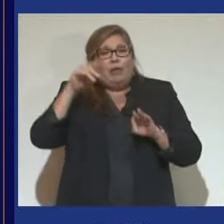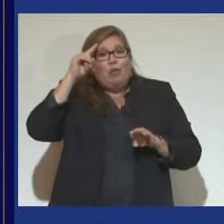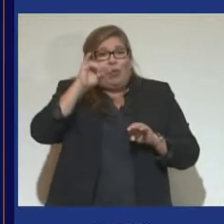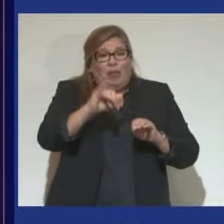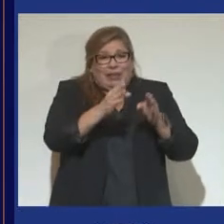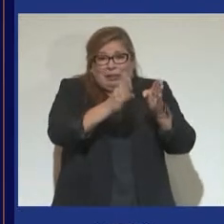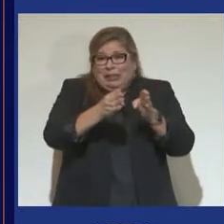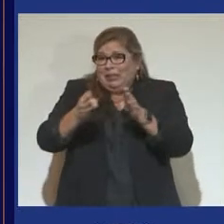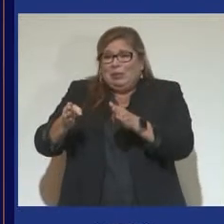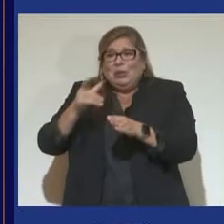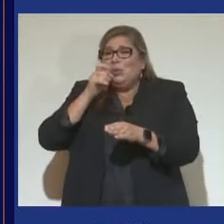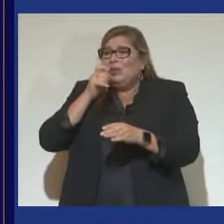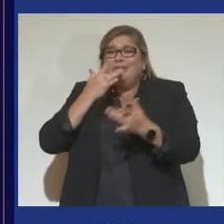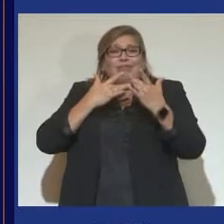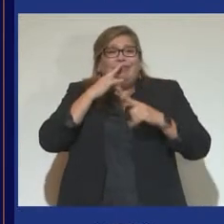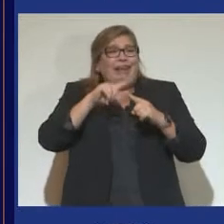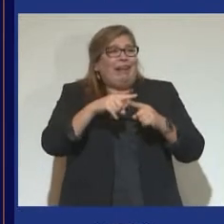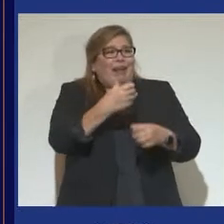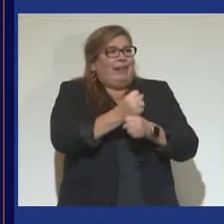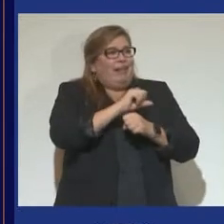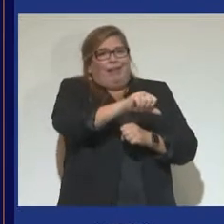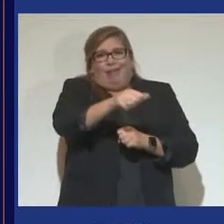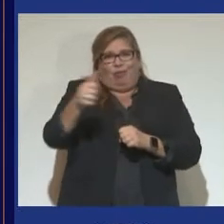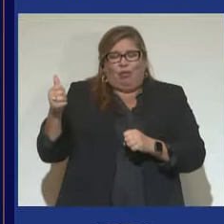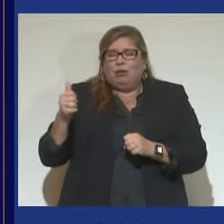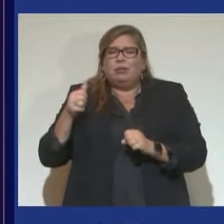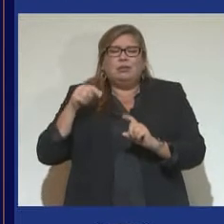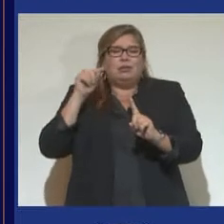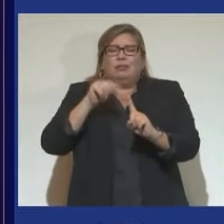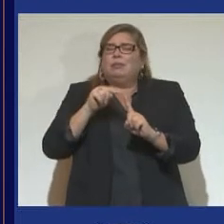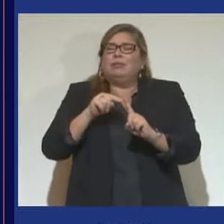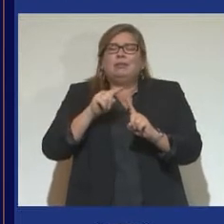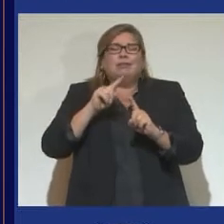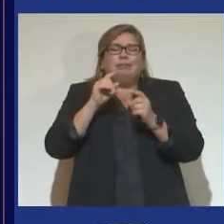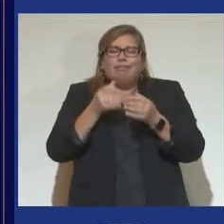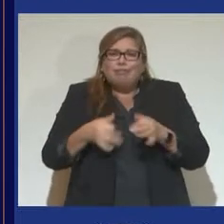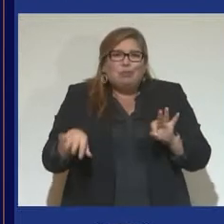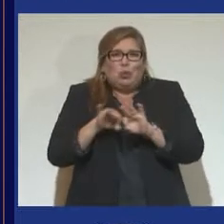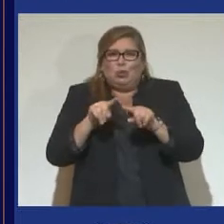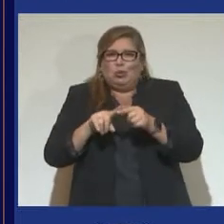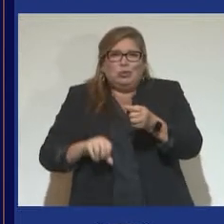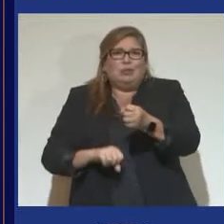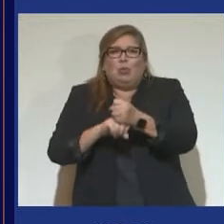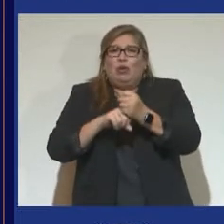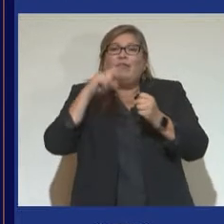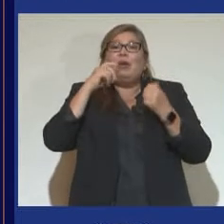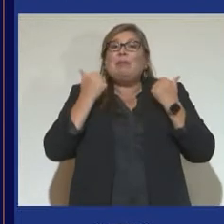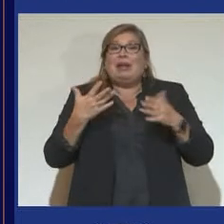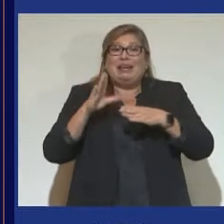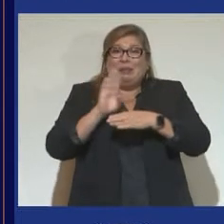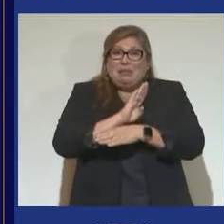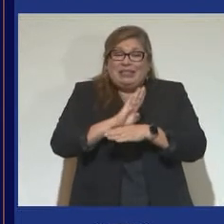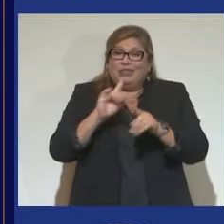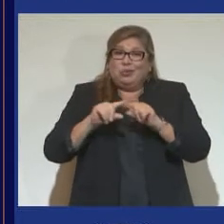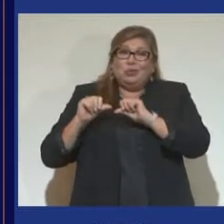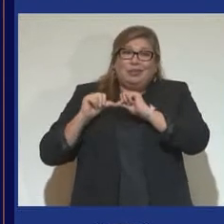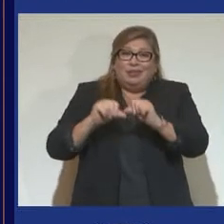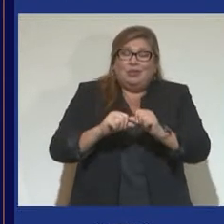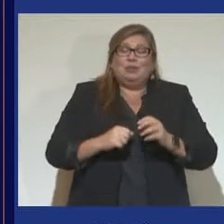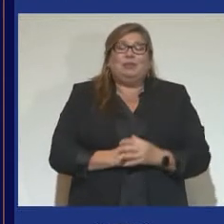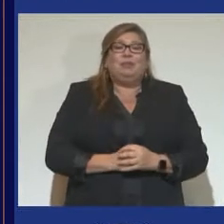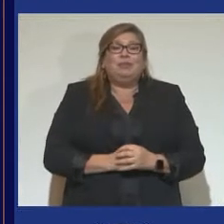realmente caído por las brechas y esto es un es realmente un salvavidas para muchos negocios